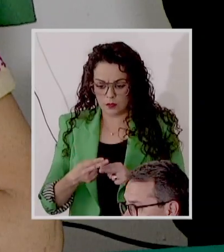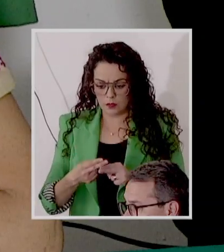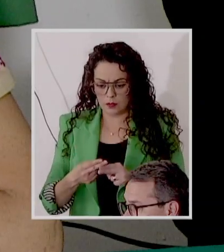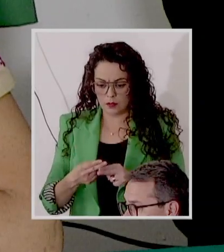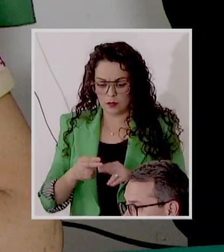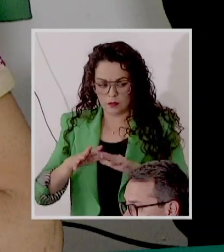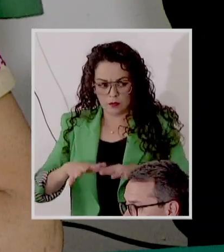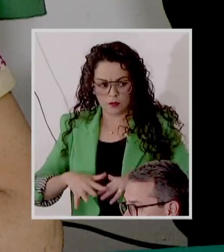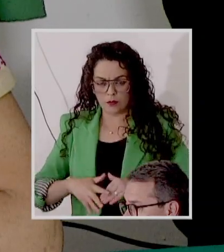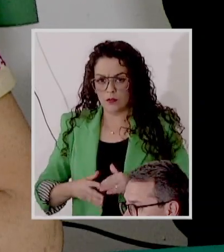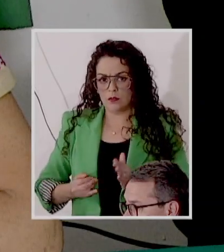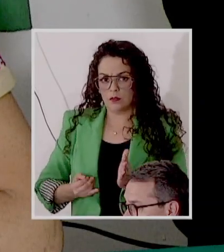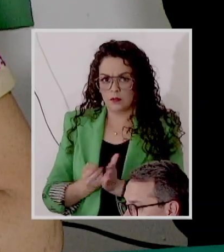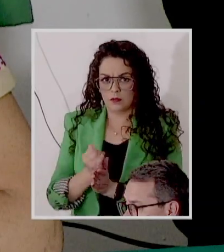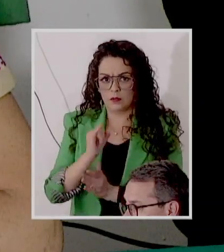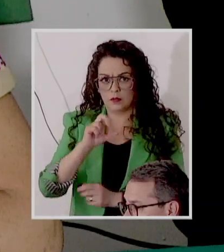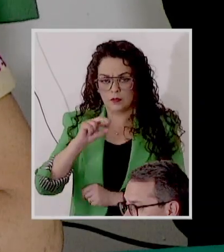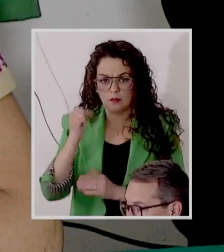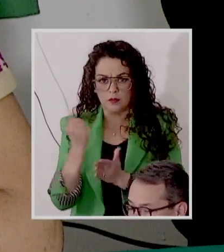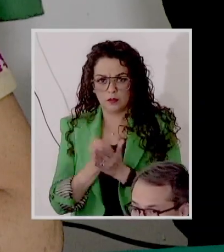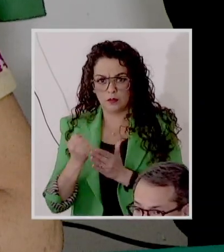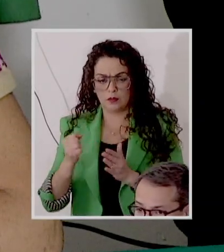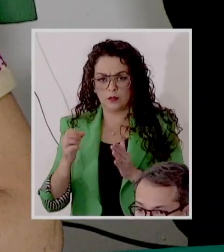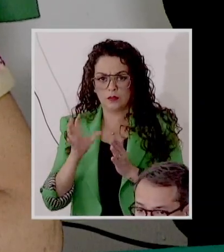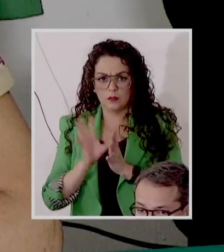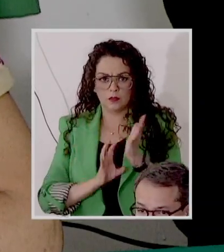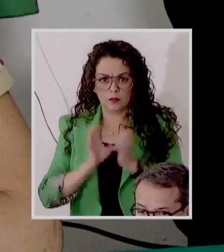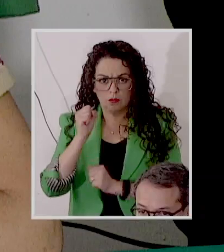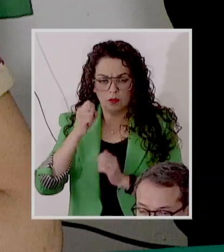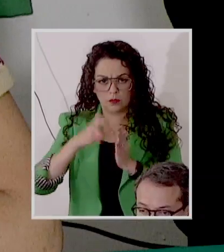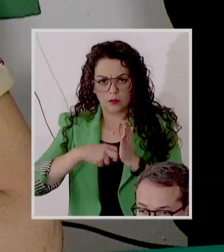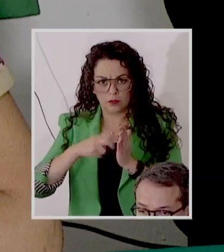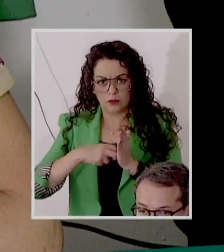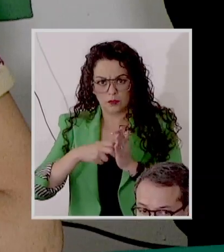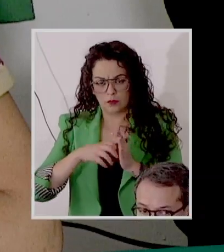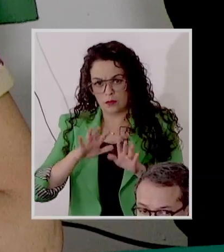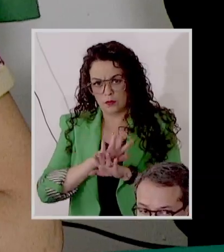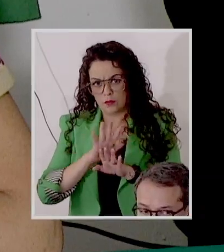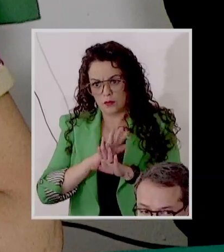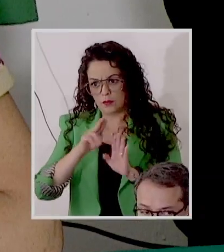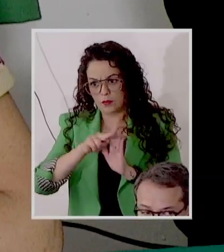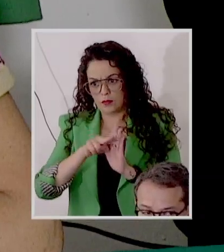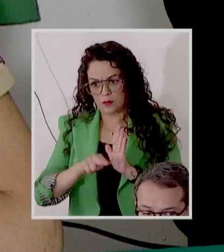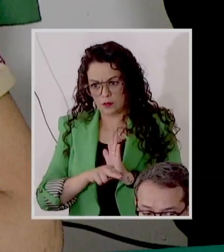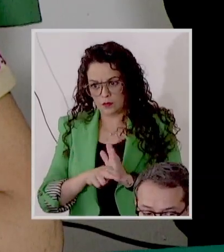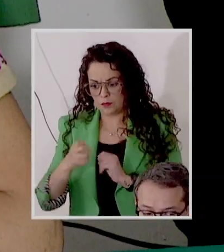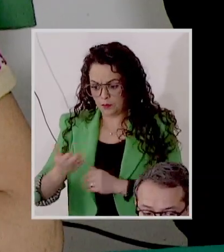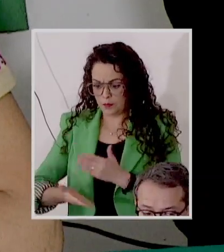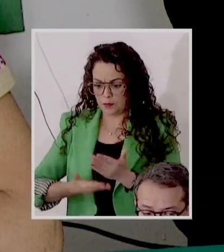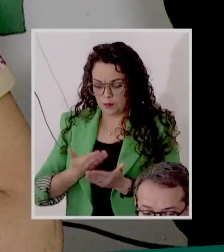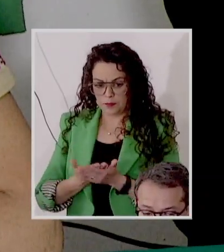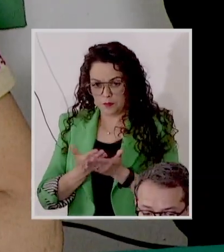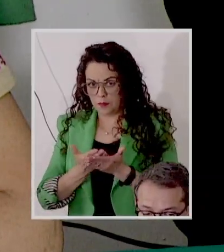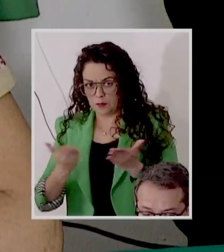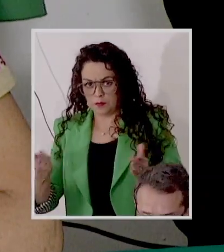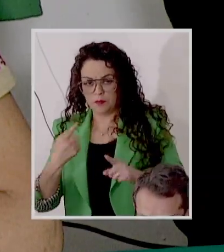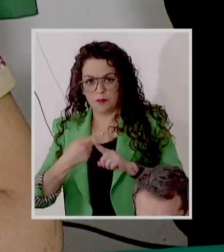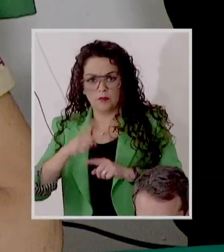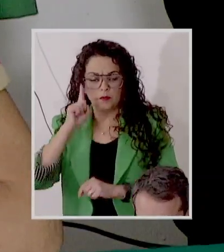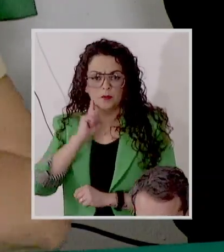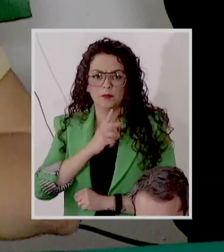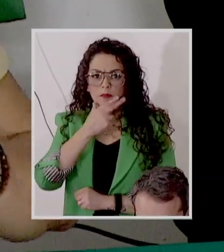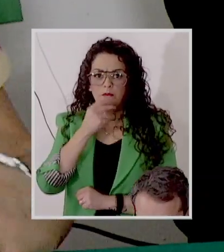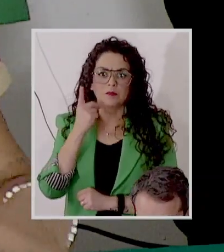las reformas que se hicieran a nuestro marco jurídico. Queda a su consideración. ¿Alguna diputada